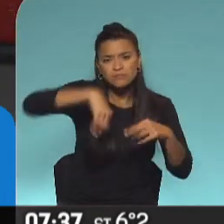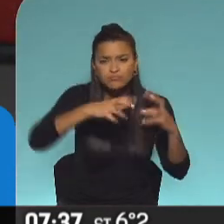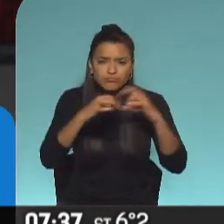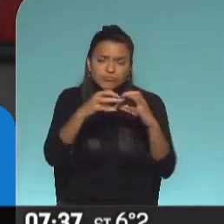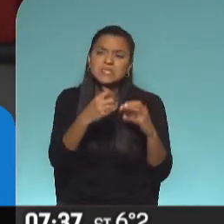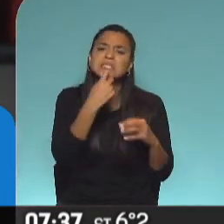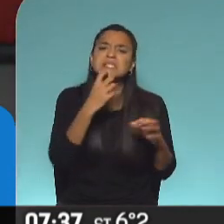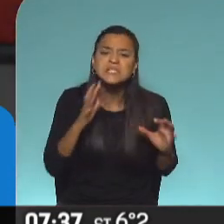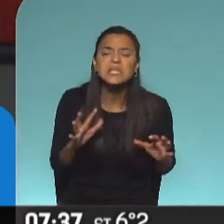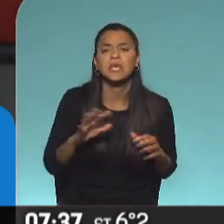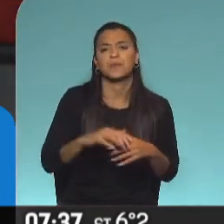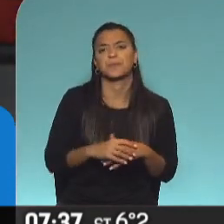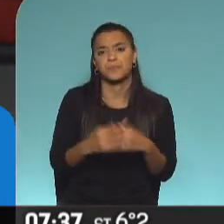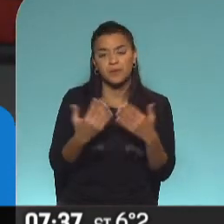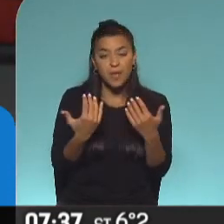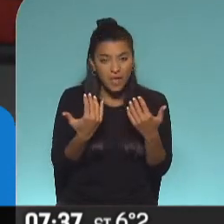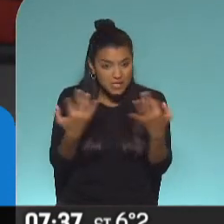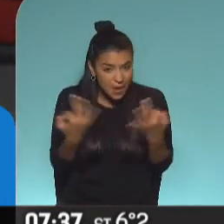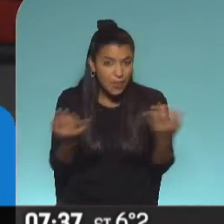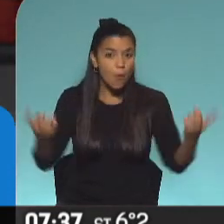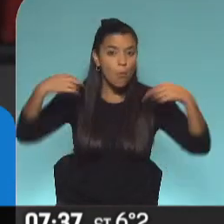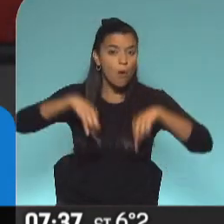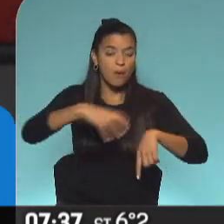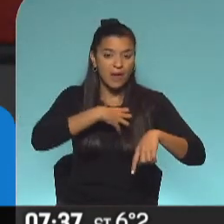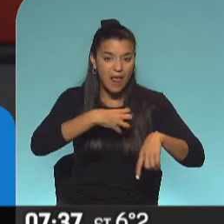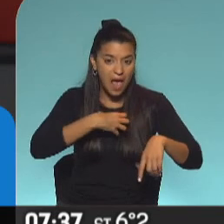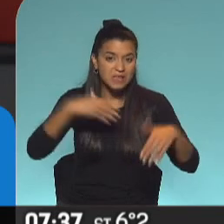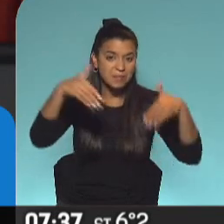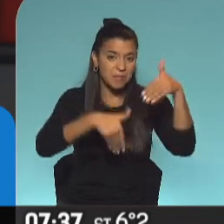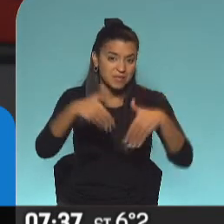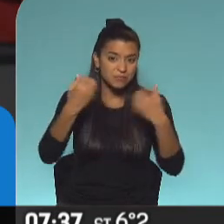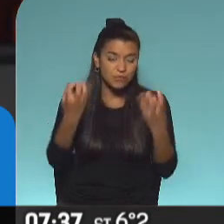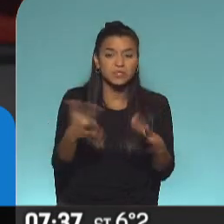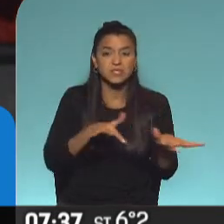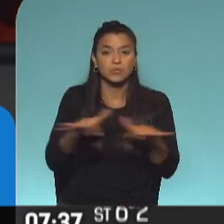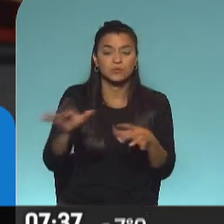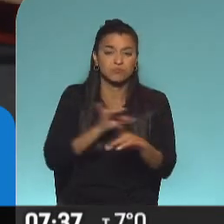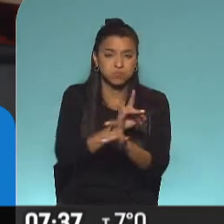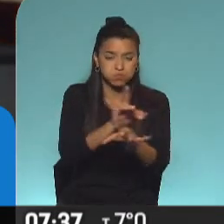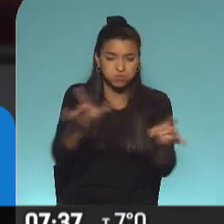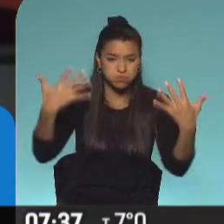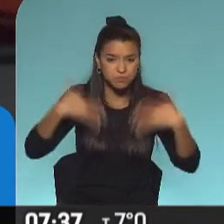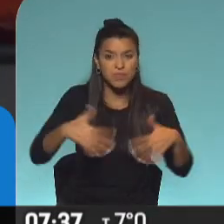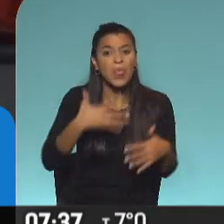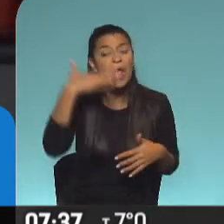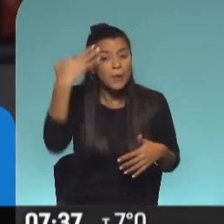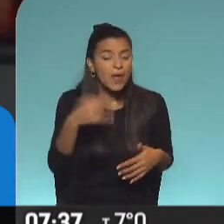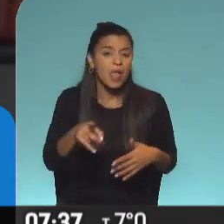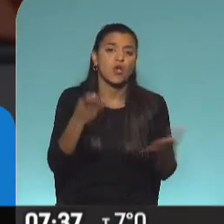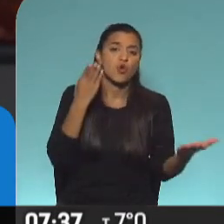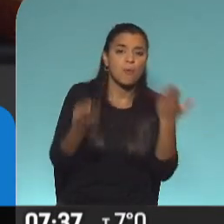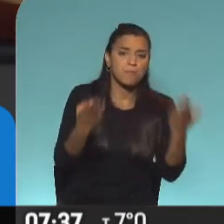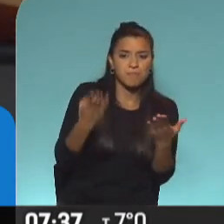si es oportuno volver a las clases presenciales teniendo en cuenta la situación epidemiológica, realmente comparar